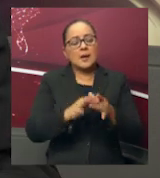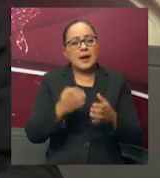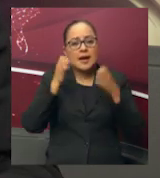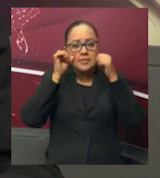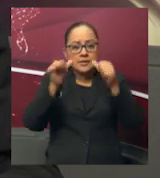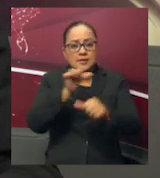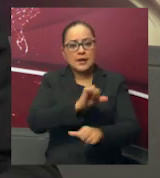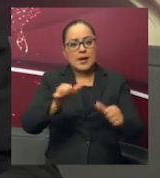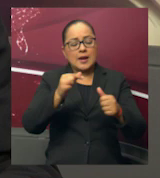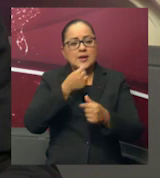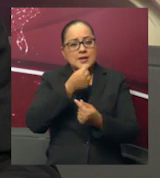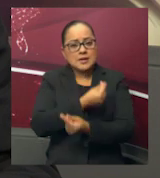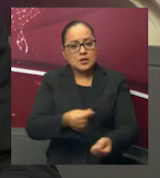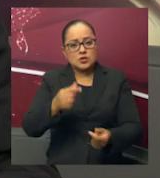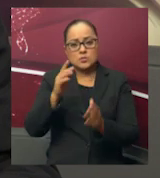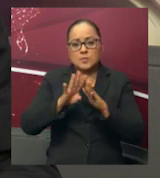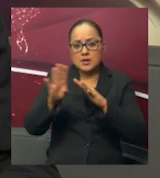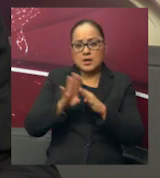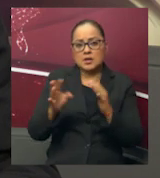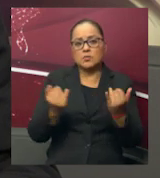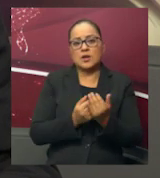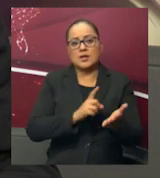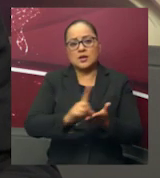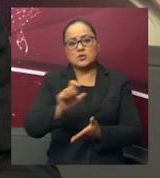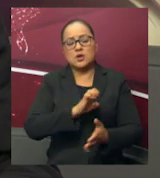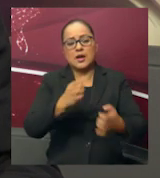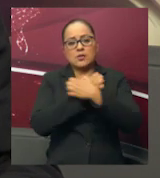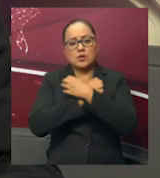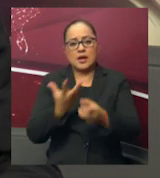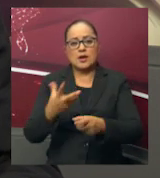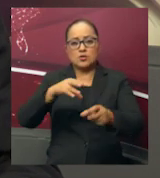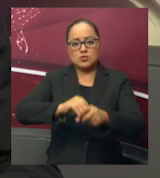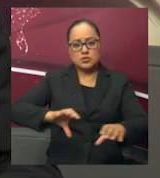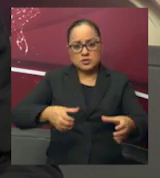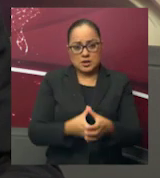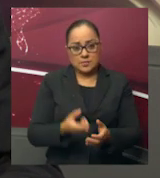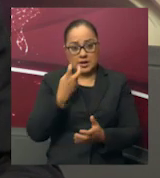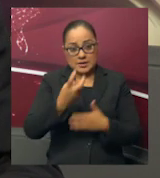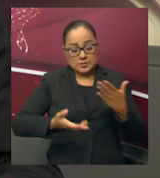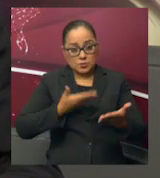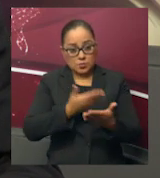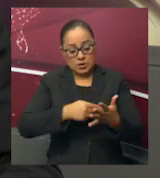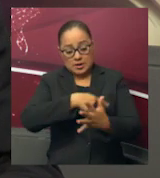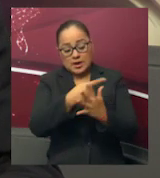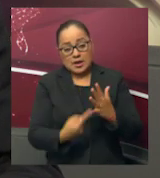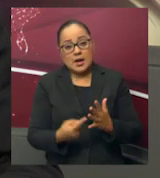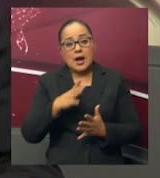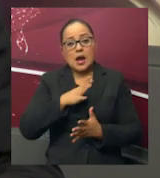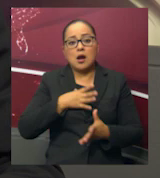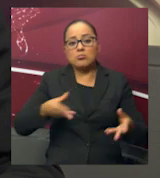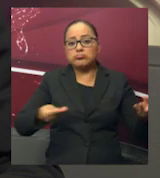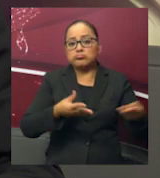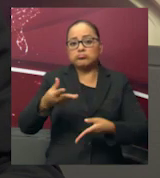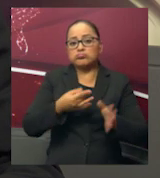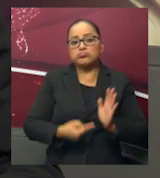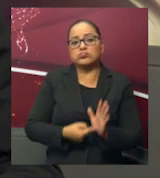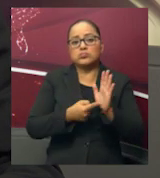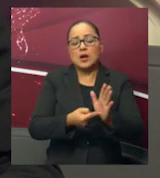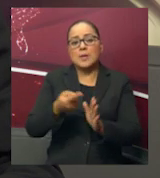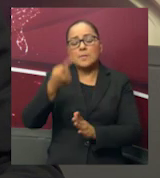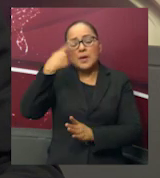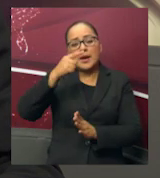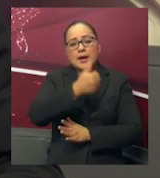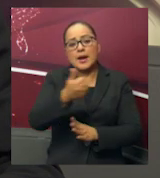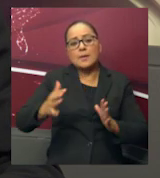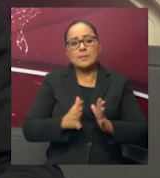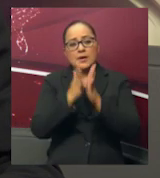población migrante asentada en el país y garantizar el derecho a una educación inclusiva. Fueron parte de estas propuestas que se externaron por parte de los participantes